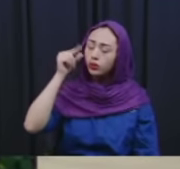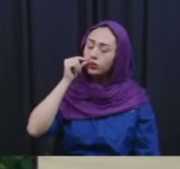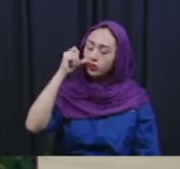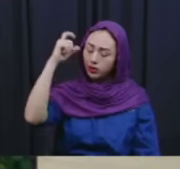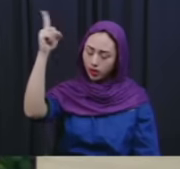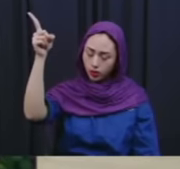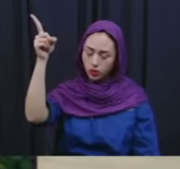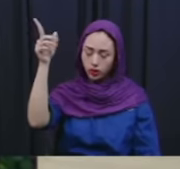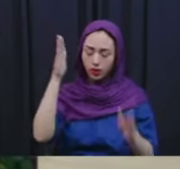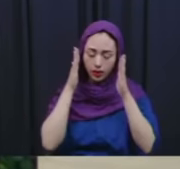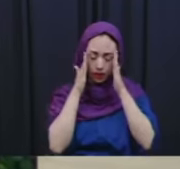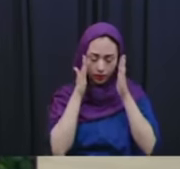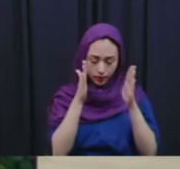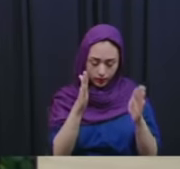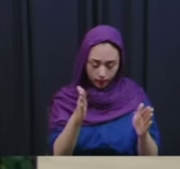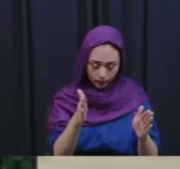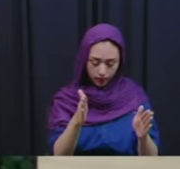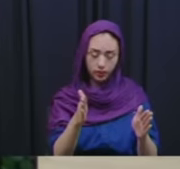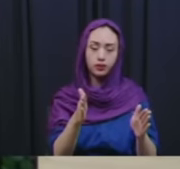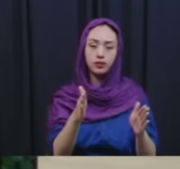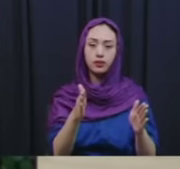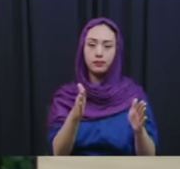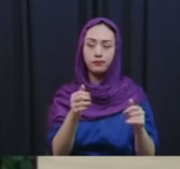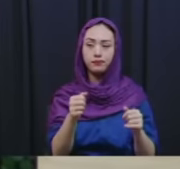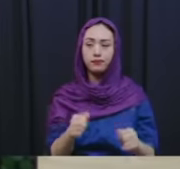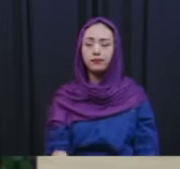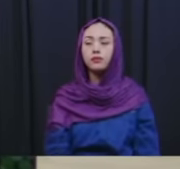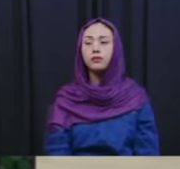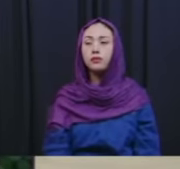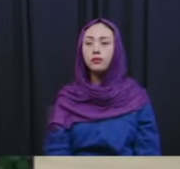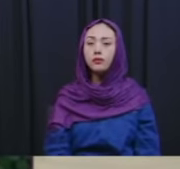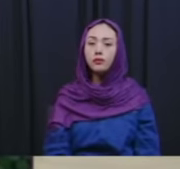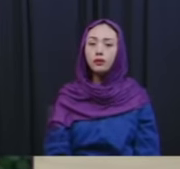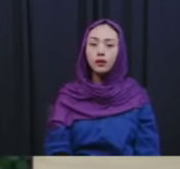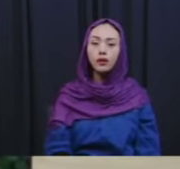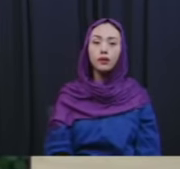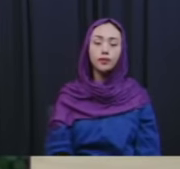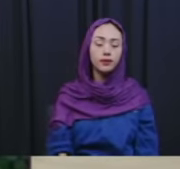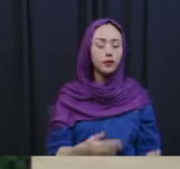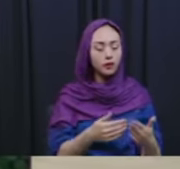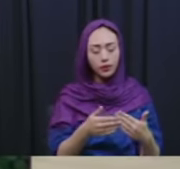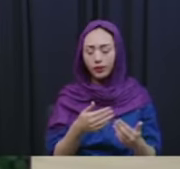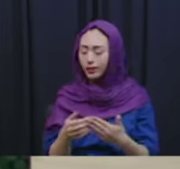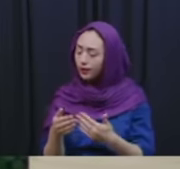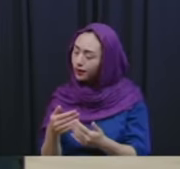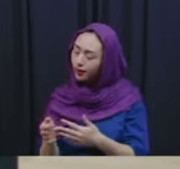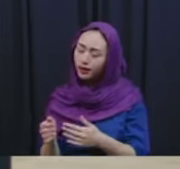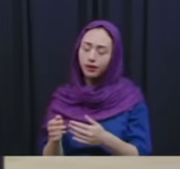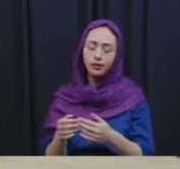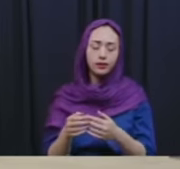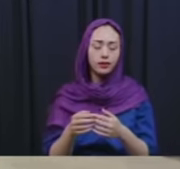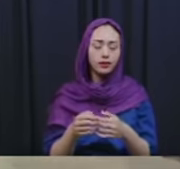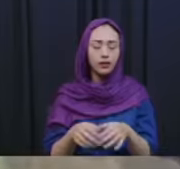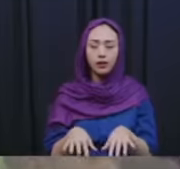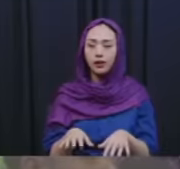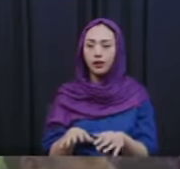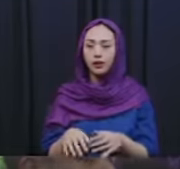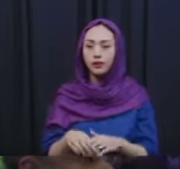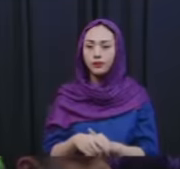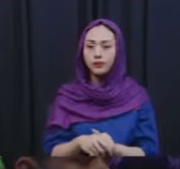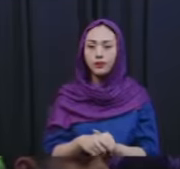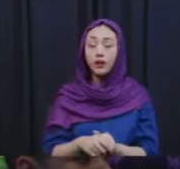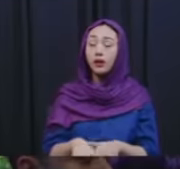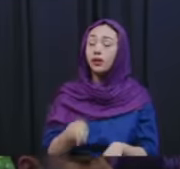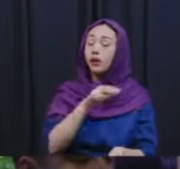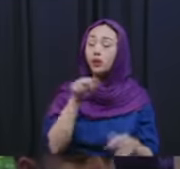estas peticiones delante de ti sea cual sea Señor la rogativa señor en el nombre de Jesús